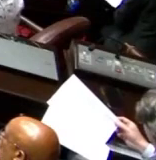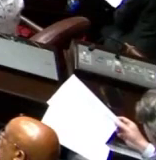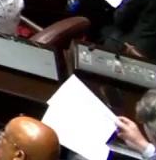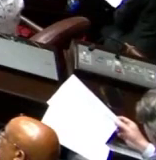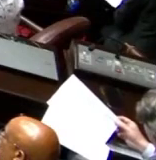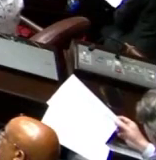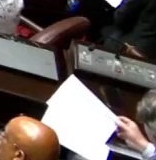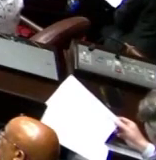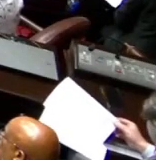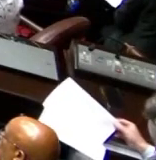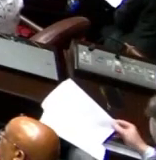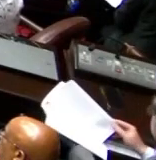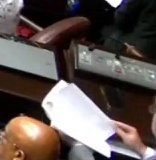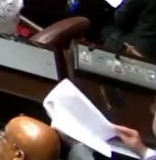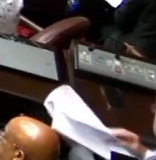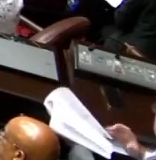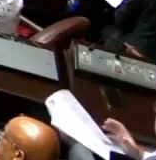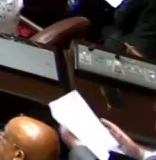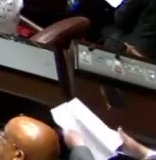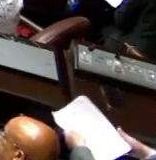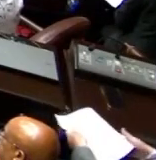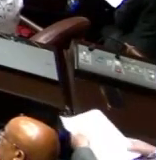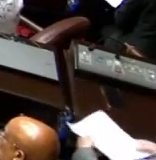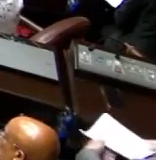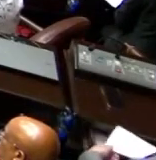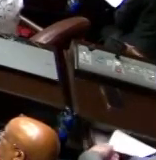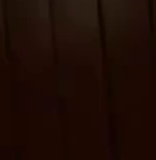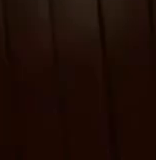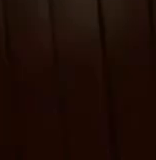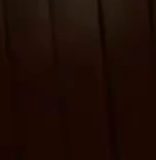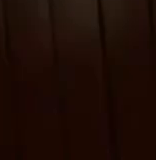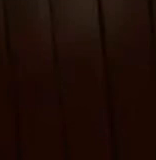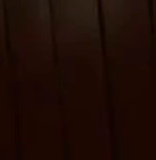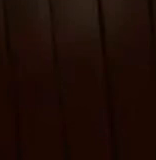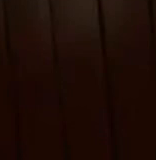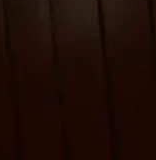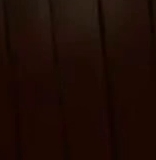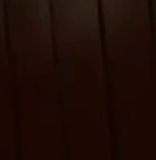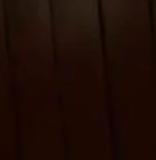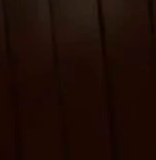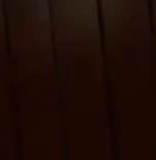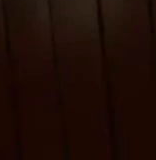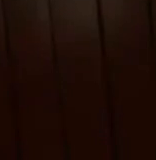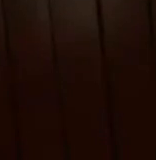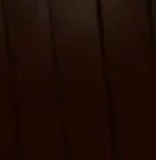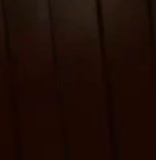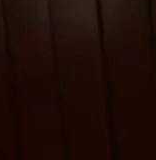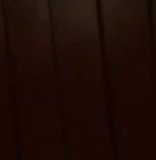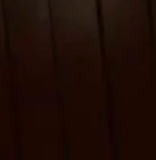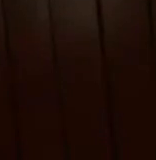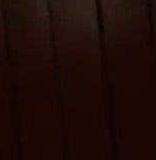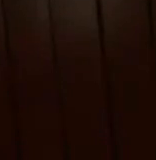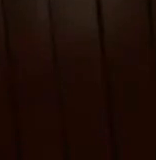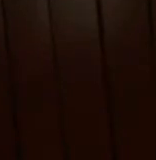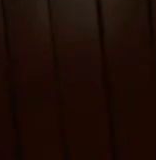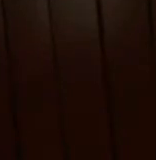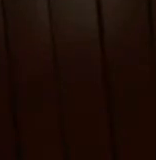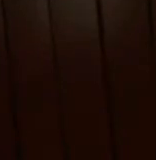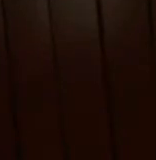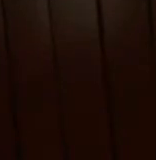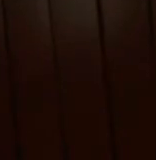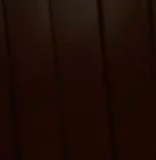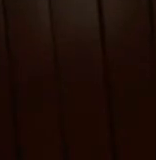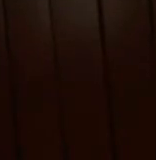expresa claramente nuestra intención que hemos sometido a través de la presidencia de este